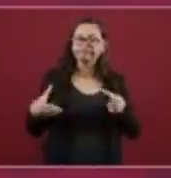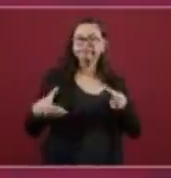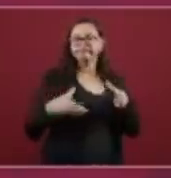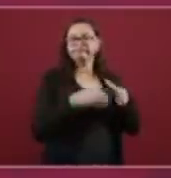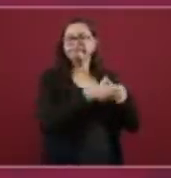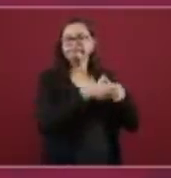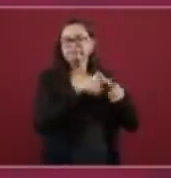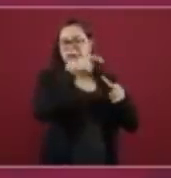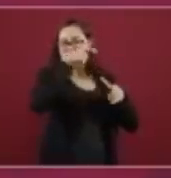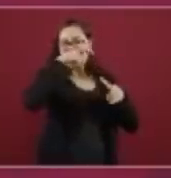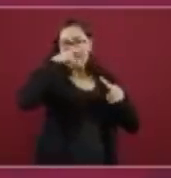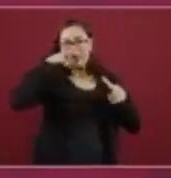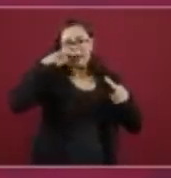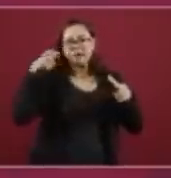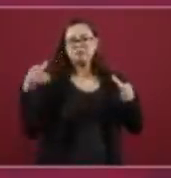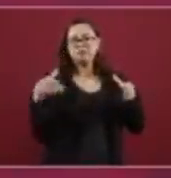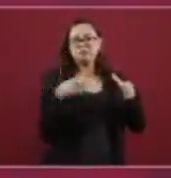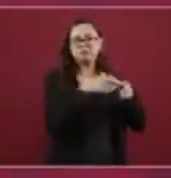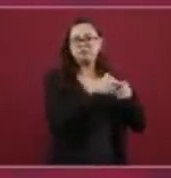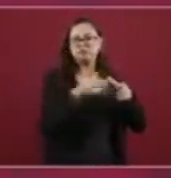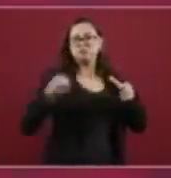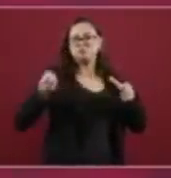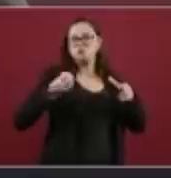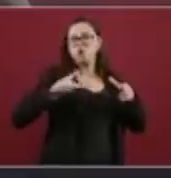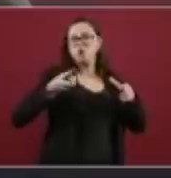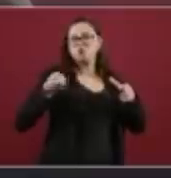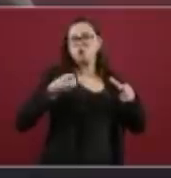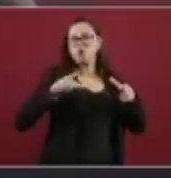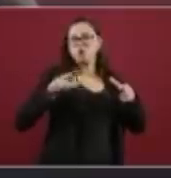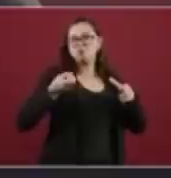del sufrimiento de la mayoría de la gente.